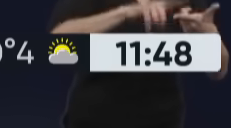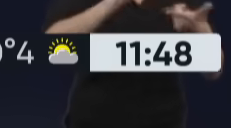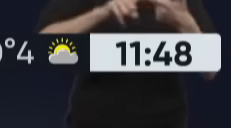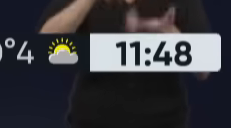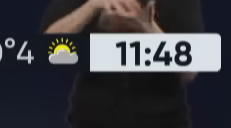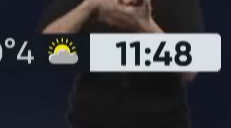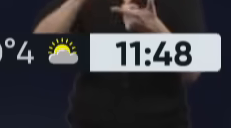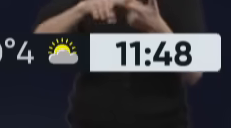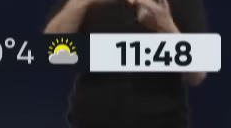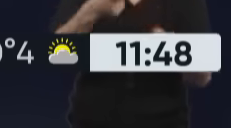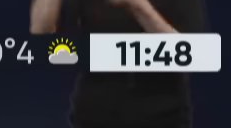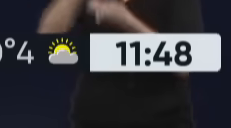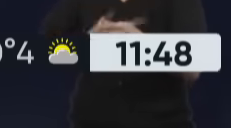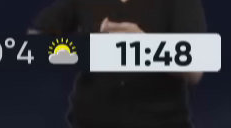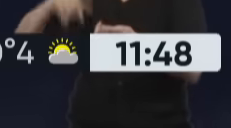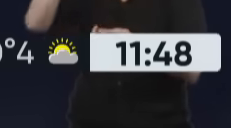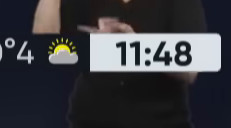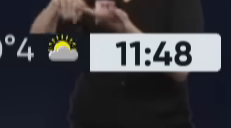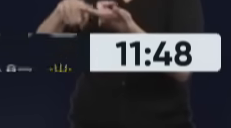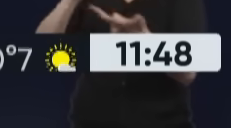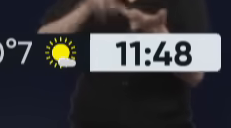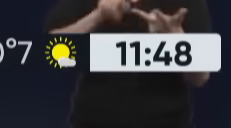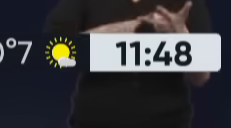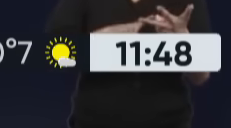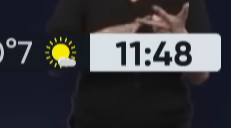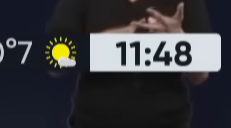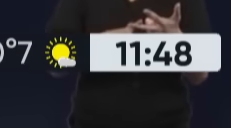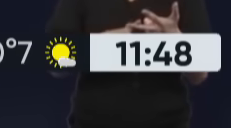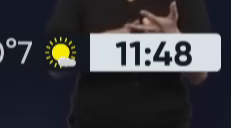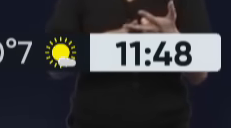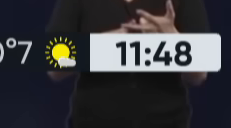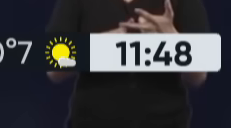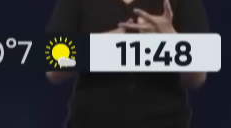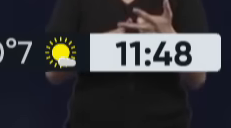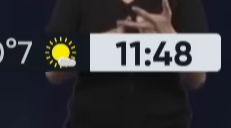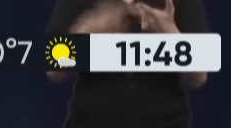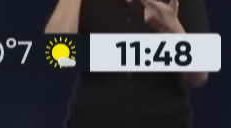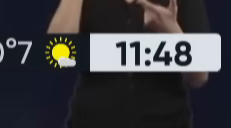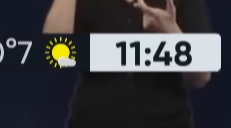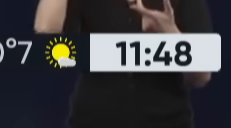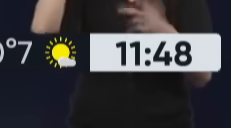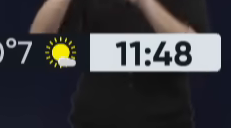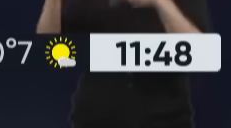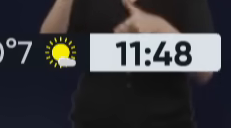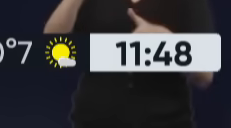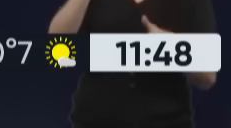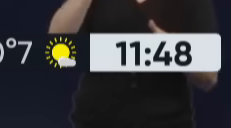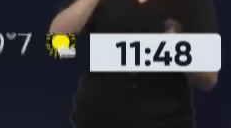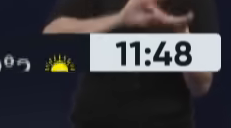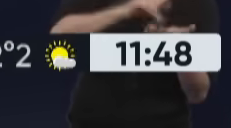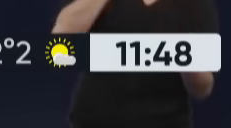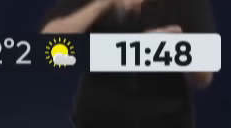que recibe el presidente de la Nación y otro que recibe la bicameral del